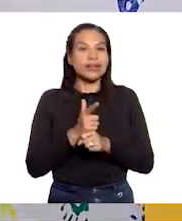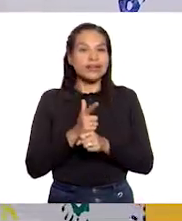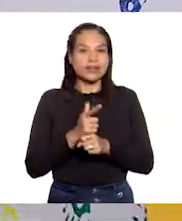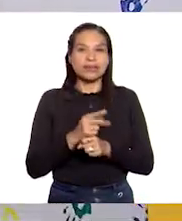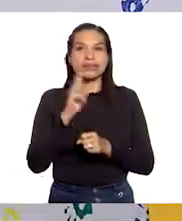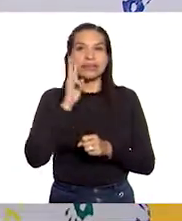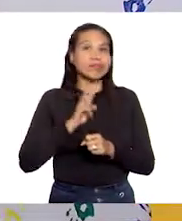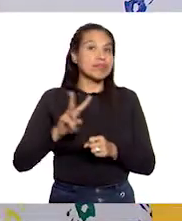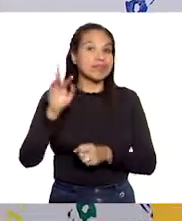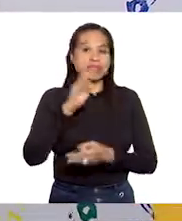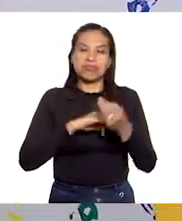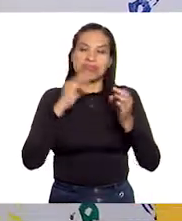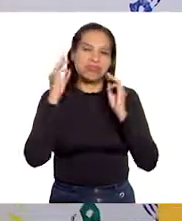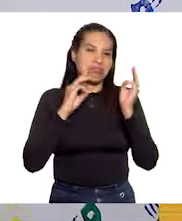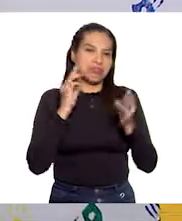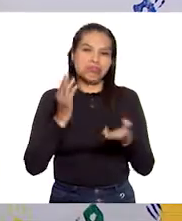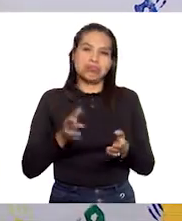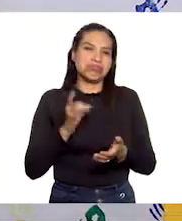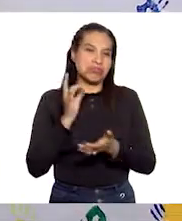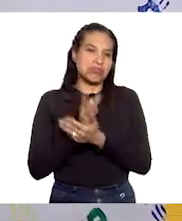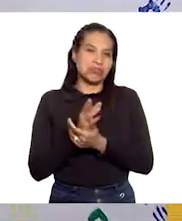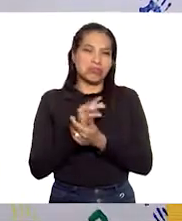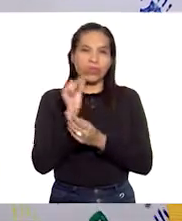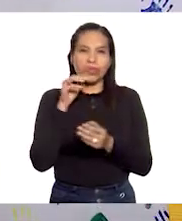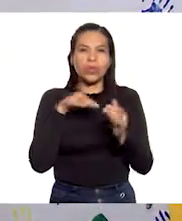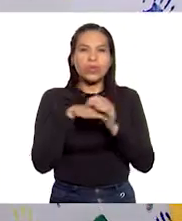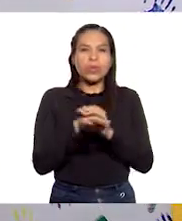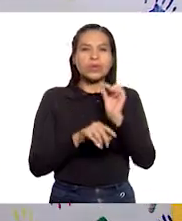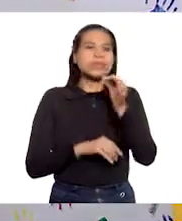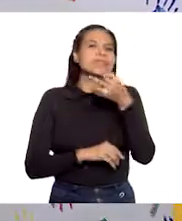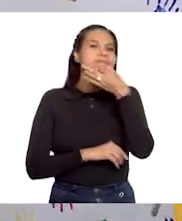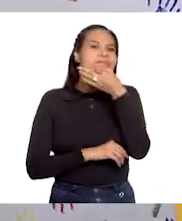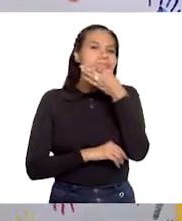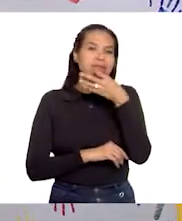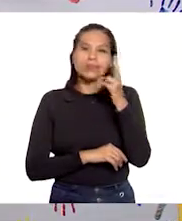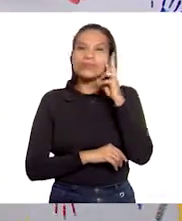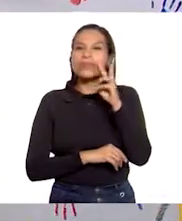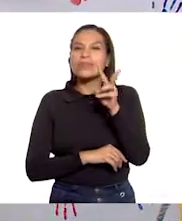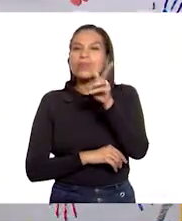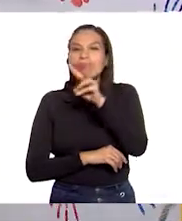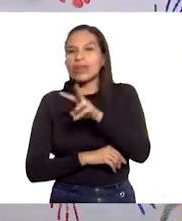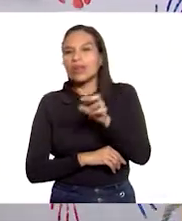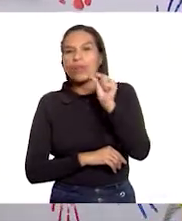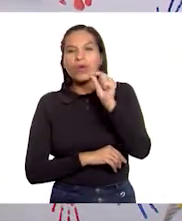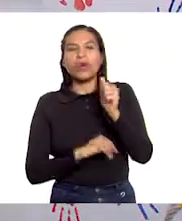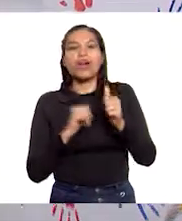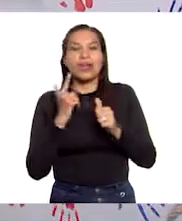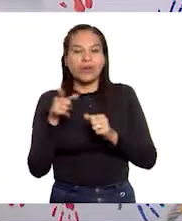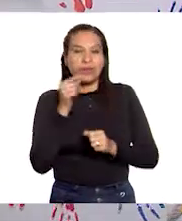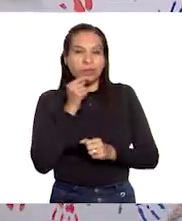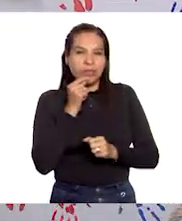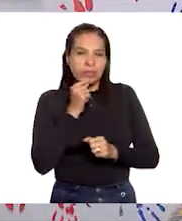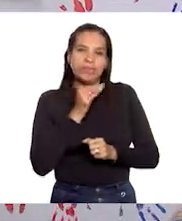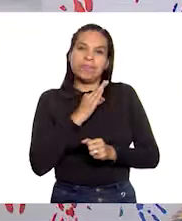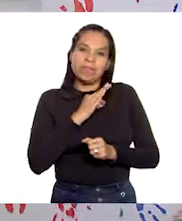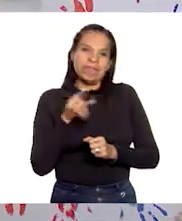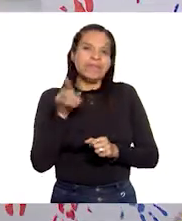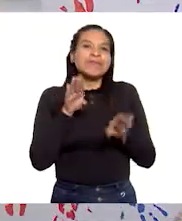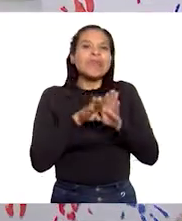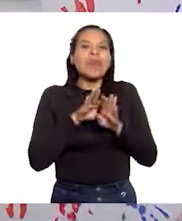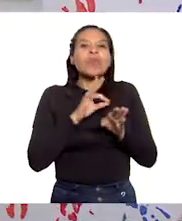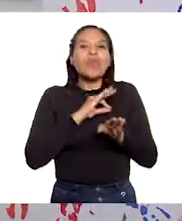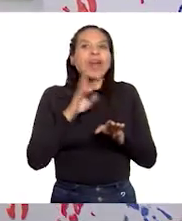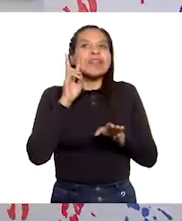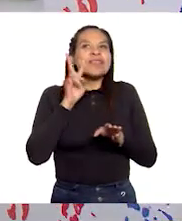no recorrimos todo el museo, porque nada más nos metimos unos minutitos para mostrarte a ti y mostrarles a los niños y niñas cómo se